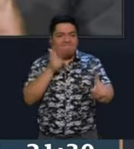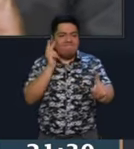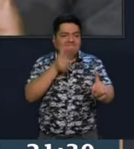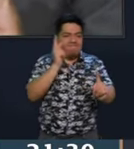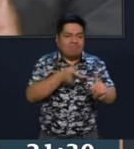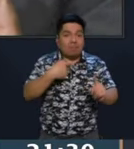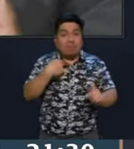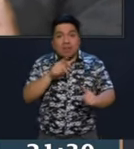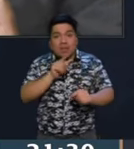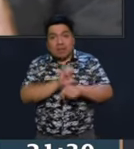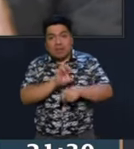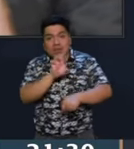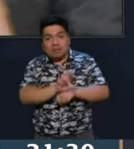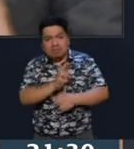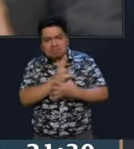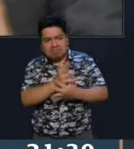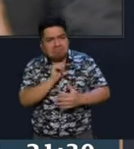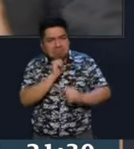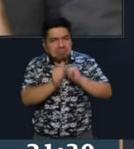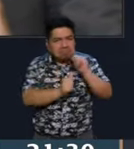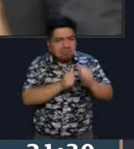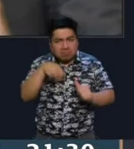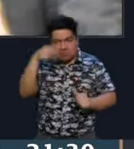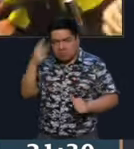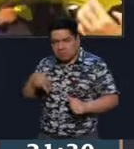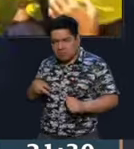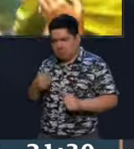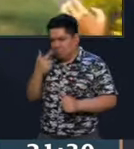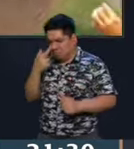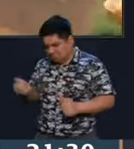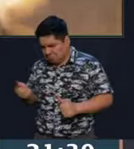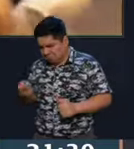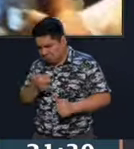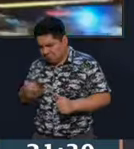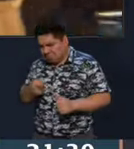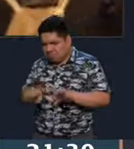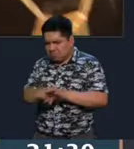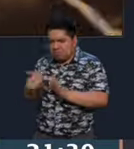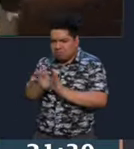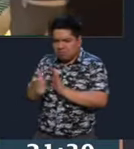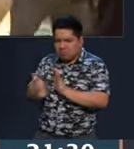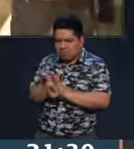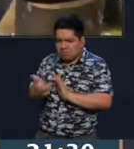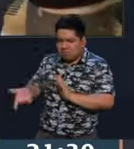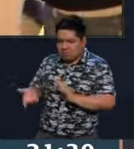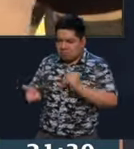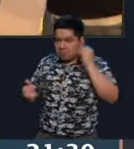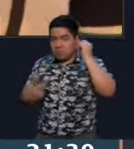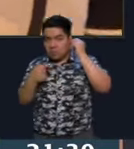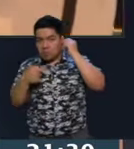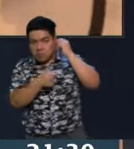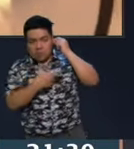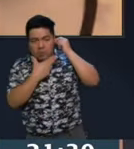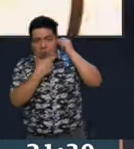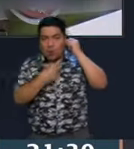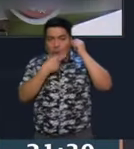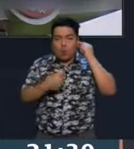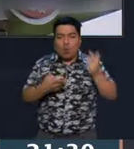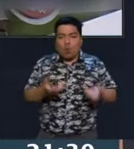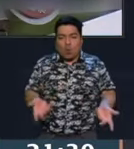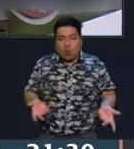Lenín Moreno lo perseguían, Uh -huh. lo metieron a la cárcel 5 años, pero ¿sabes algo, Braulio, que no dicen los ecuatorianos? Porque dicen que México